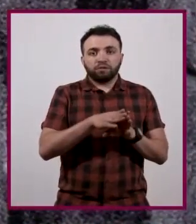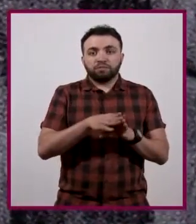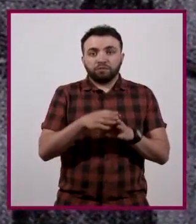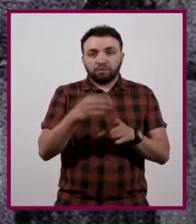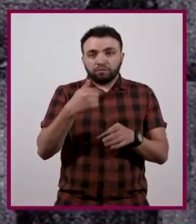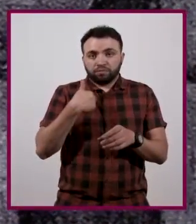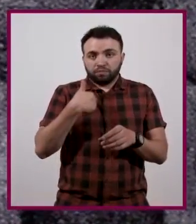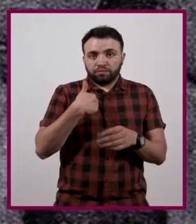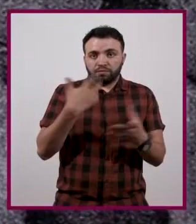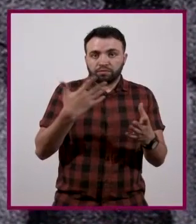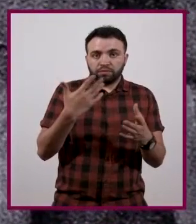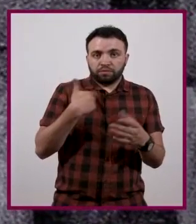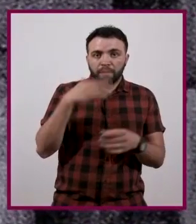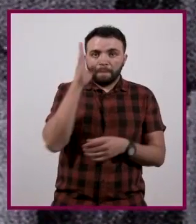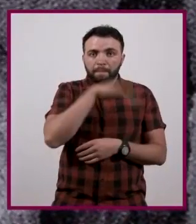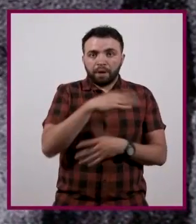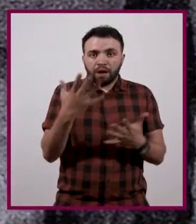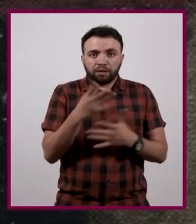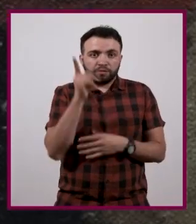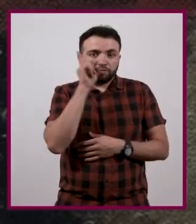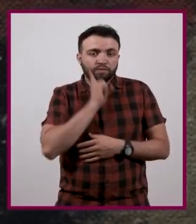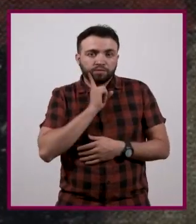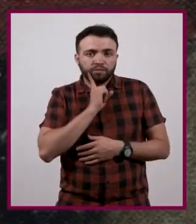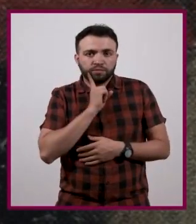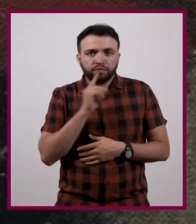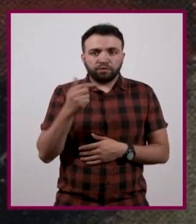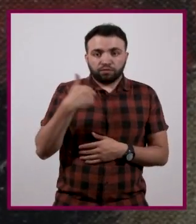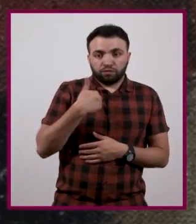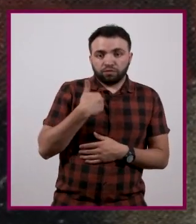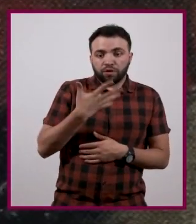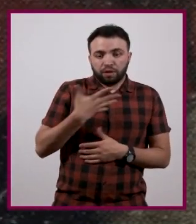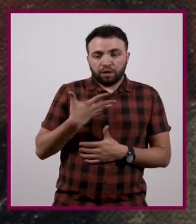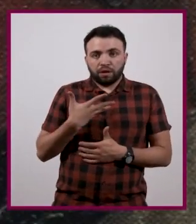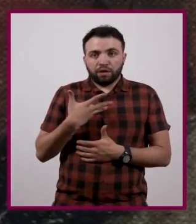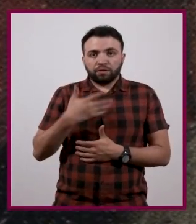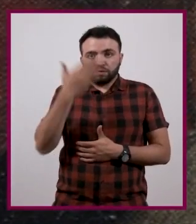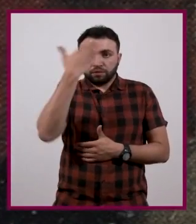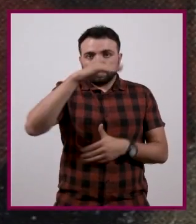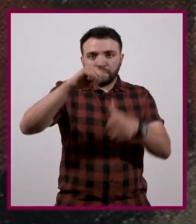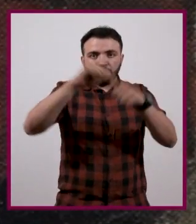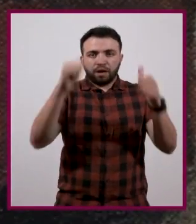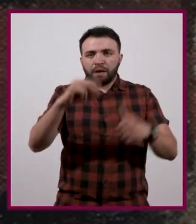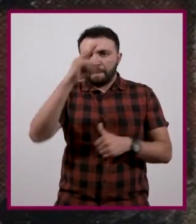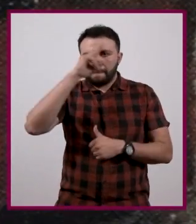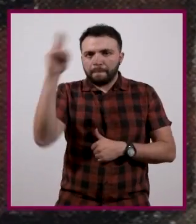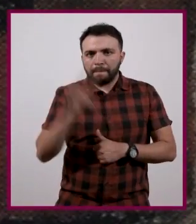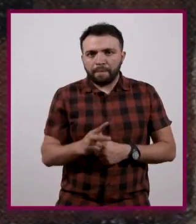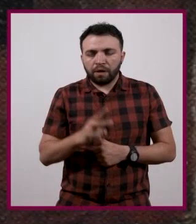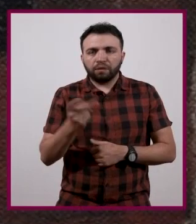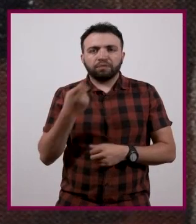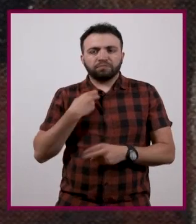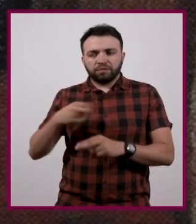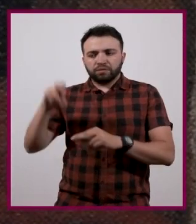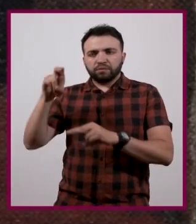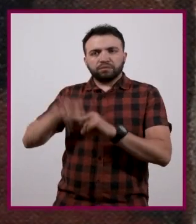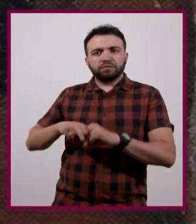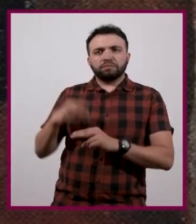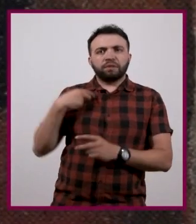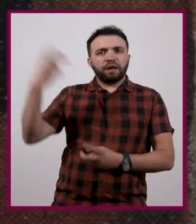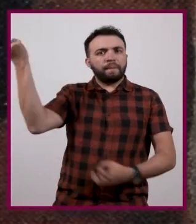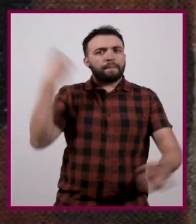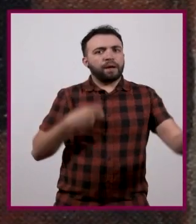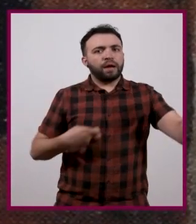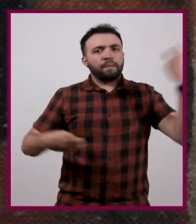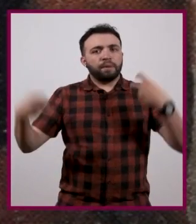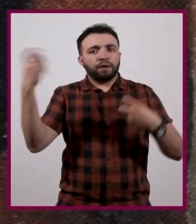Y que si la mujer tenía facultades artísticas era mucho peor, y se la sentaba en el banquillo de los acusados y después se la